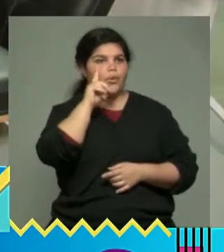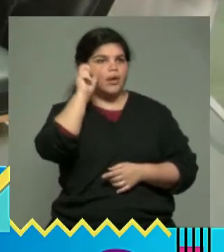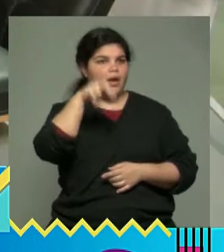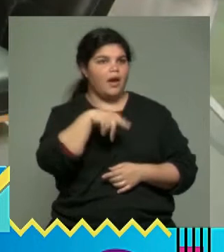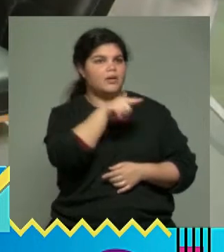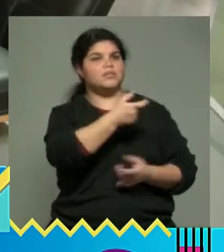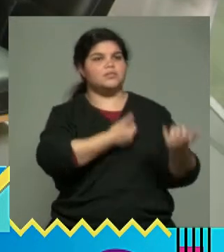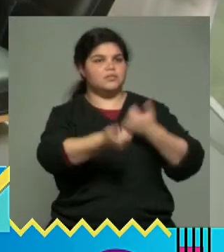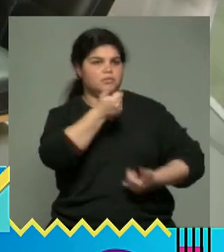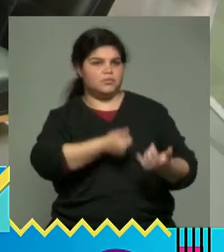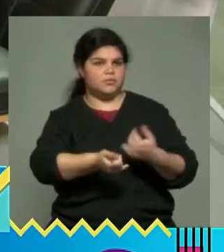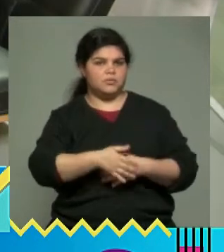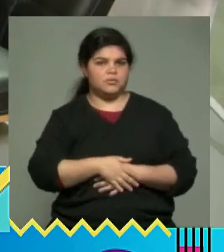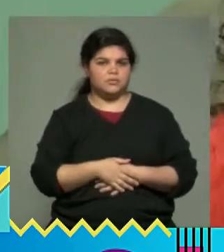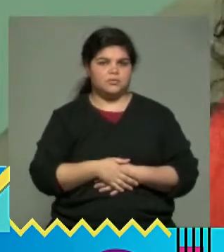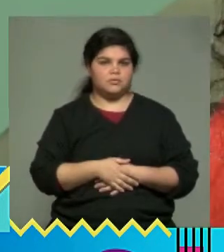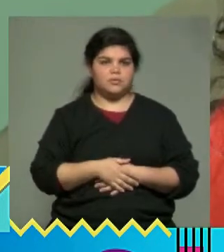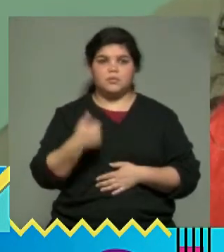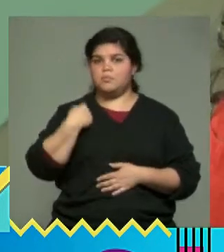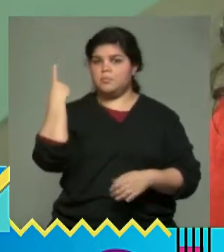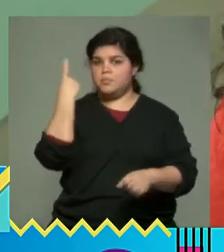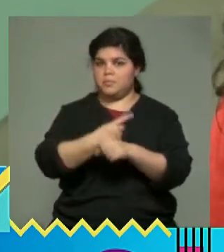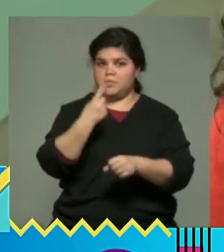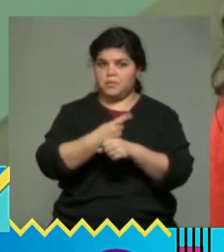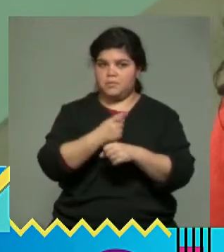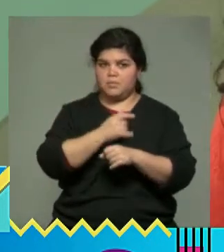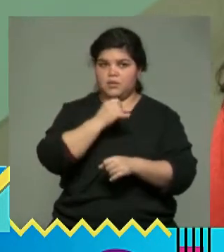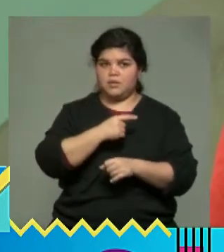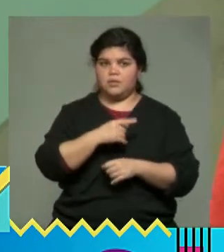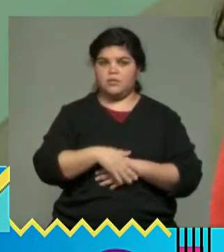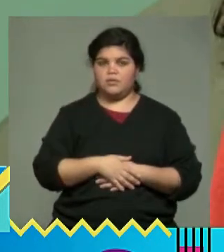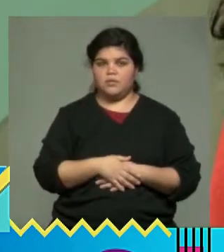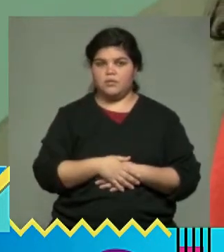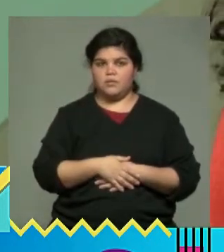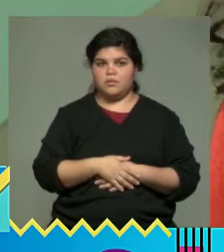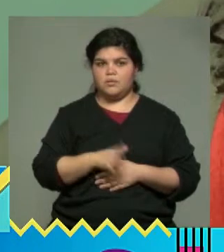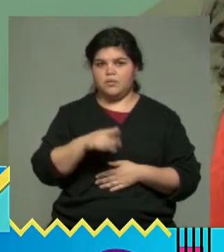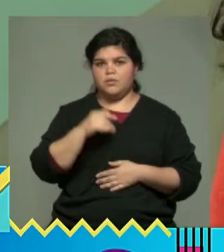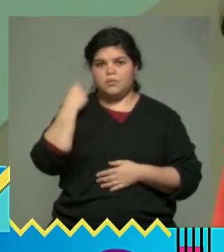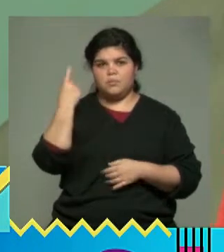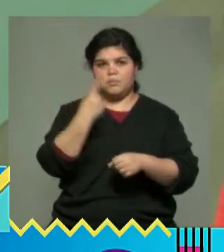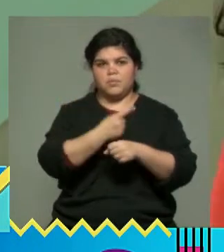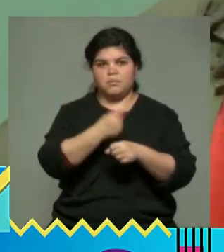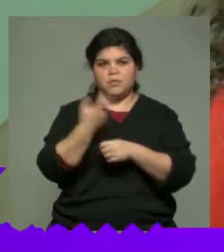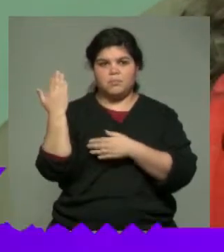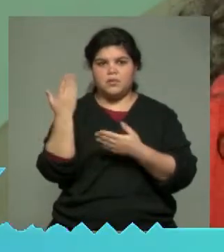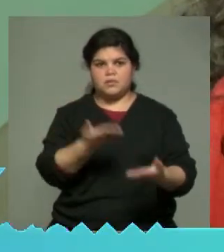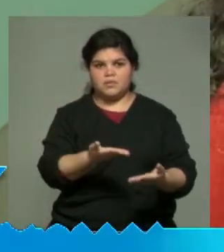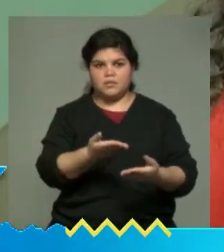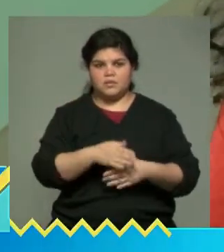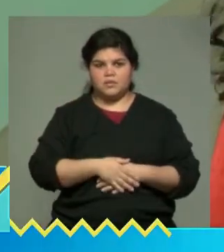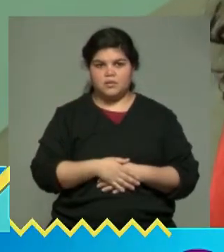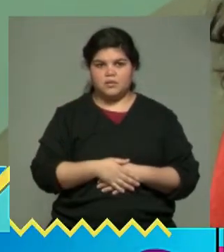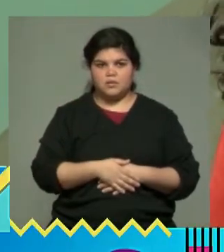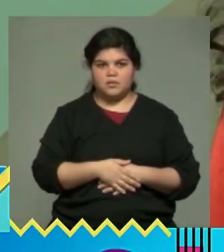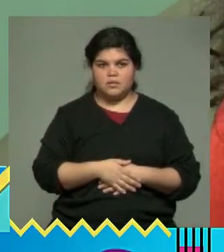que... Sí, por favor. Bien, a mí lo que me gustaría primero, antes que nada, una pequeña observación, el tema de la presentación a la hora de decir grupos